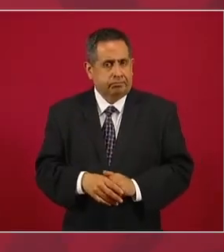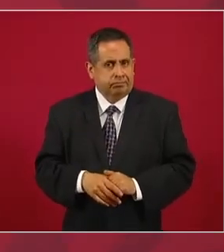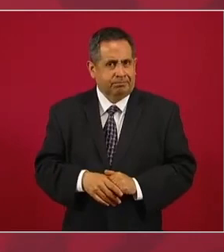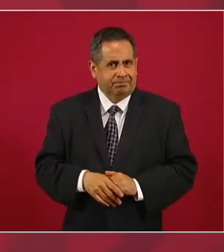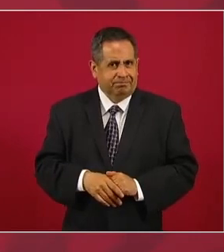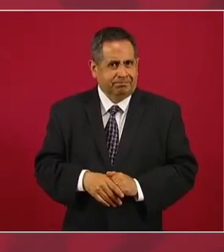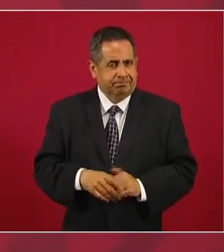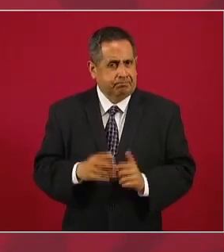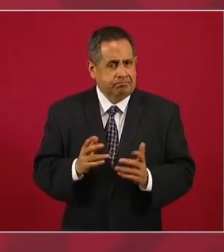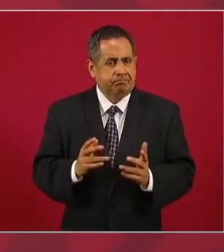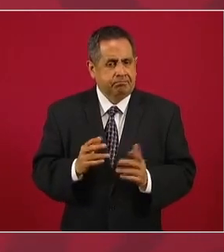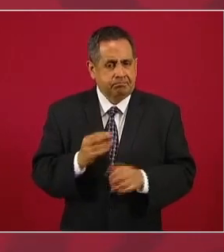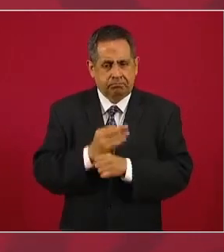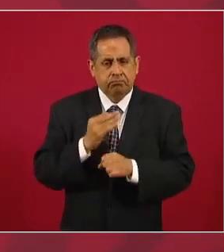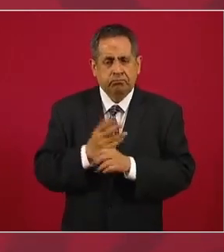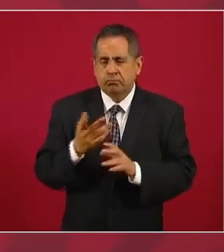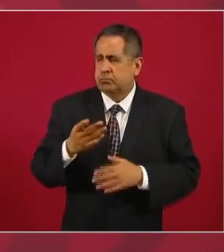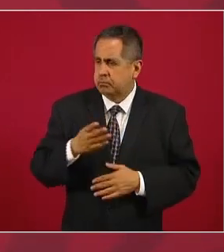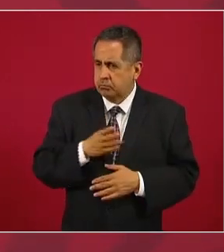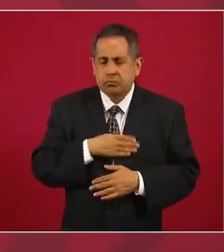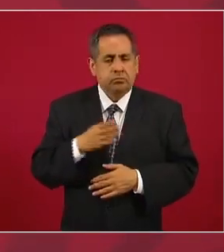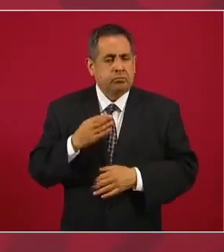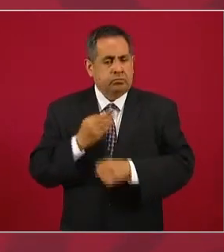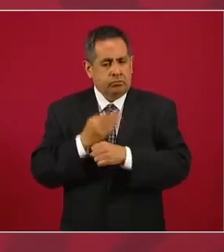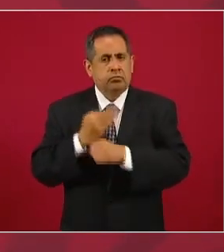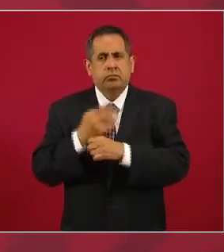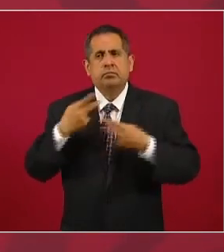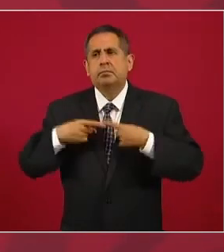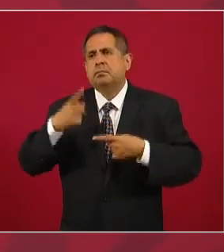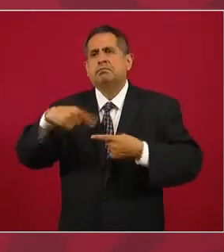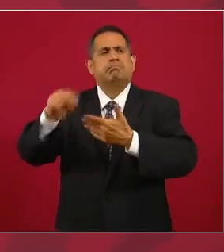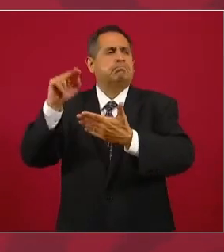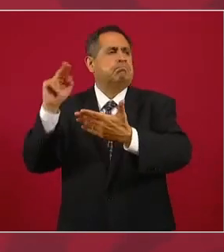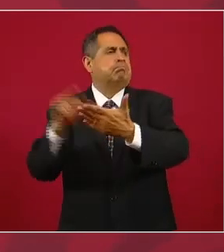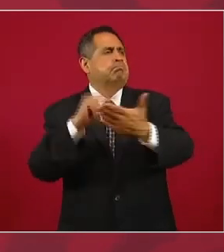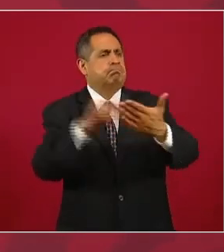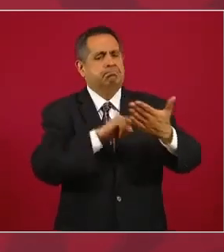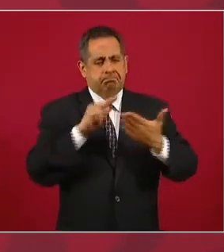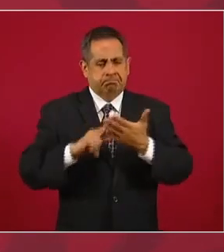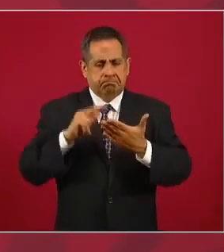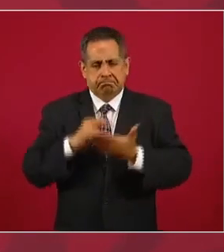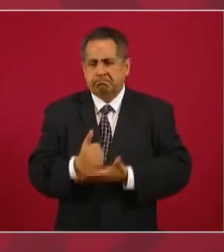Entonces, qué bien que participaron los ciudadanos que están